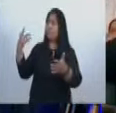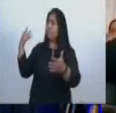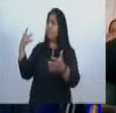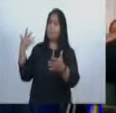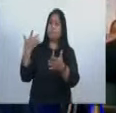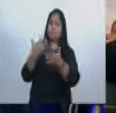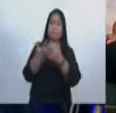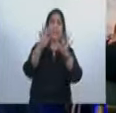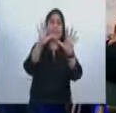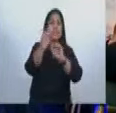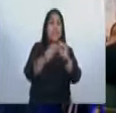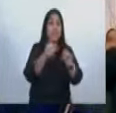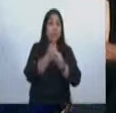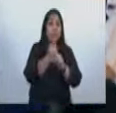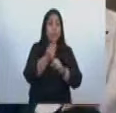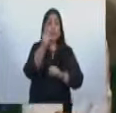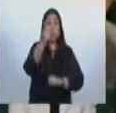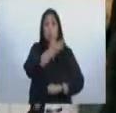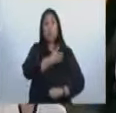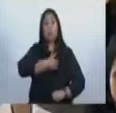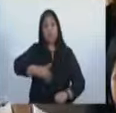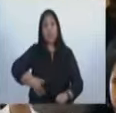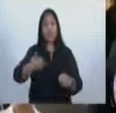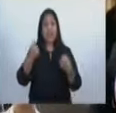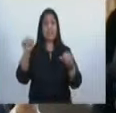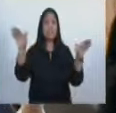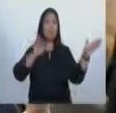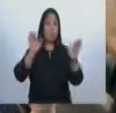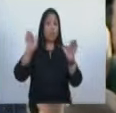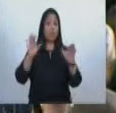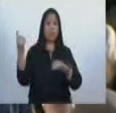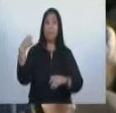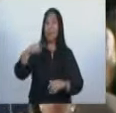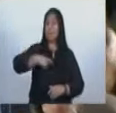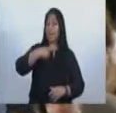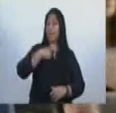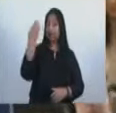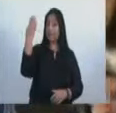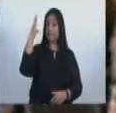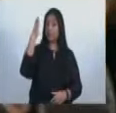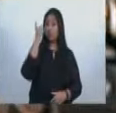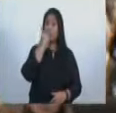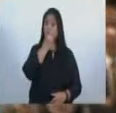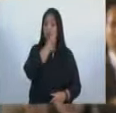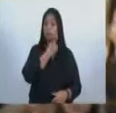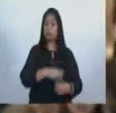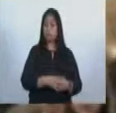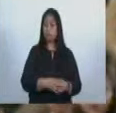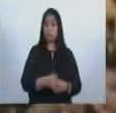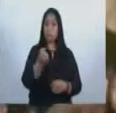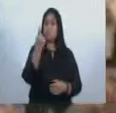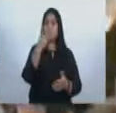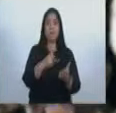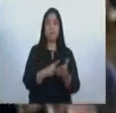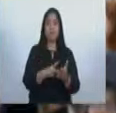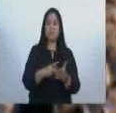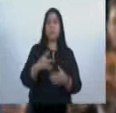años que un gobierno hace una convocatoria para maestros de nivel diversificado no se